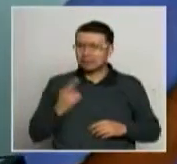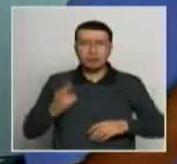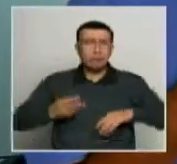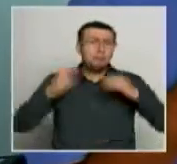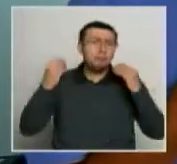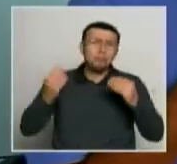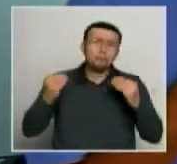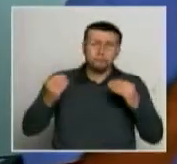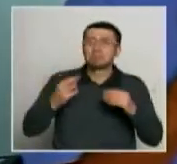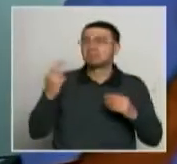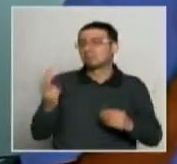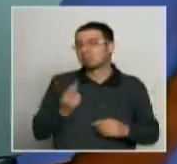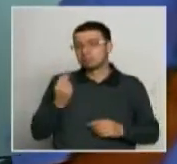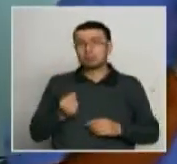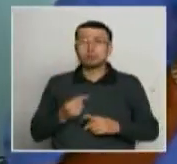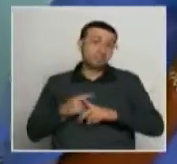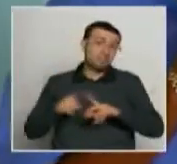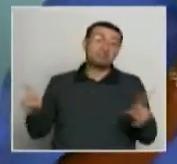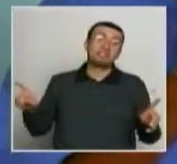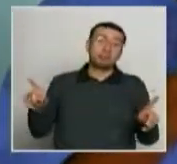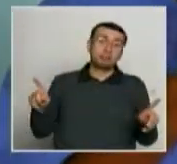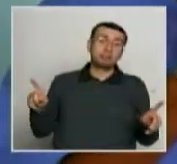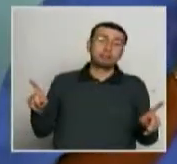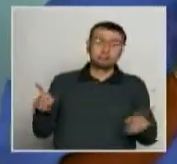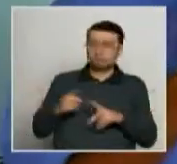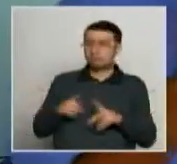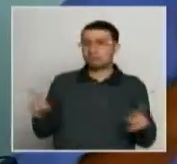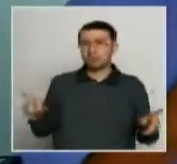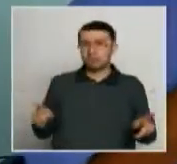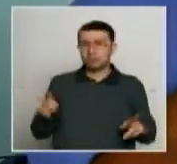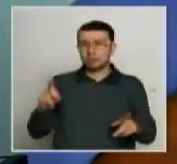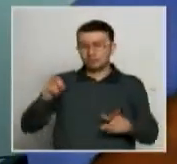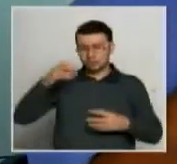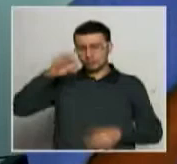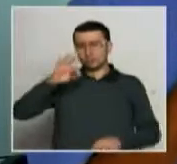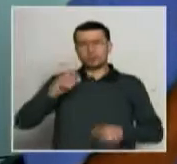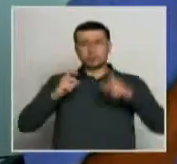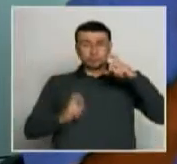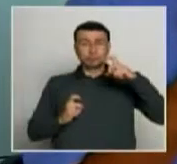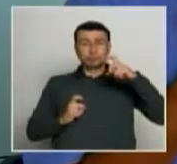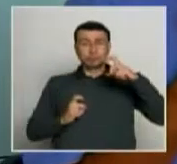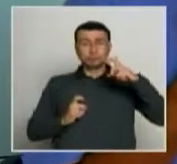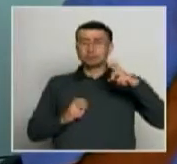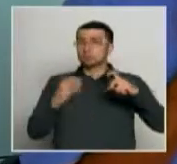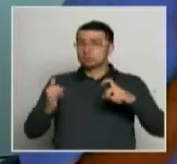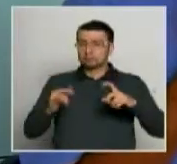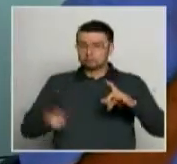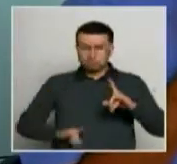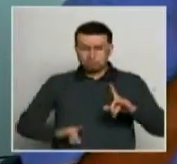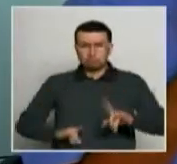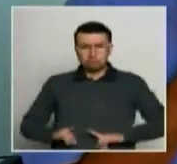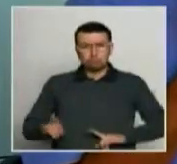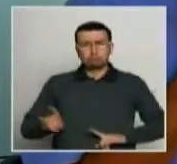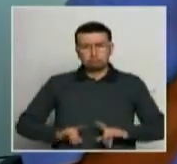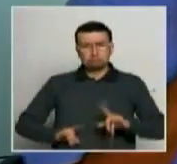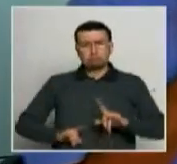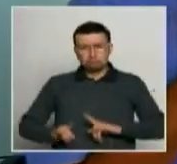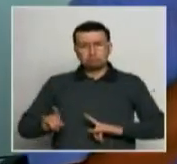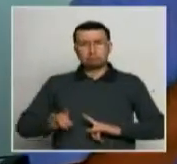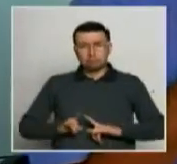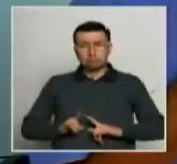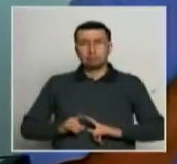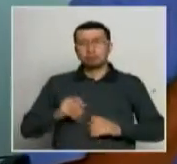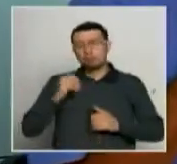veces, a diferencia de los procesos que se hacen con rayos X. La radiación pues se va acumulando en el organismo, tiene